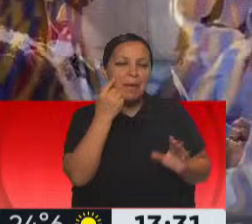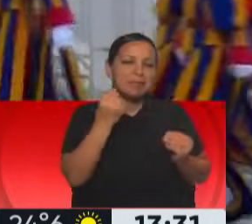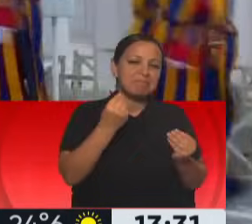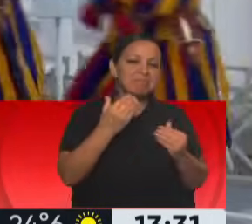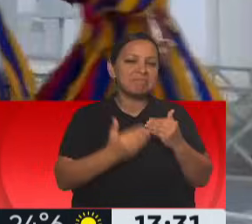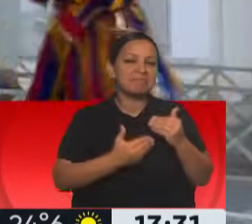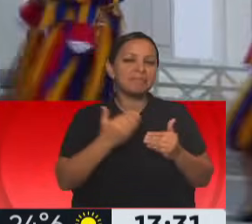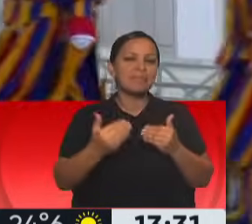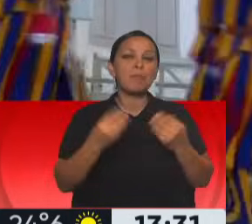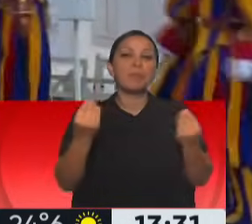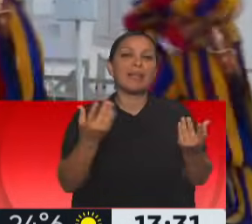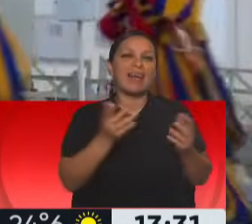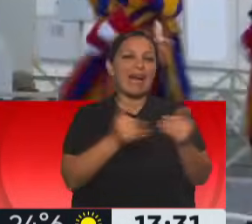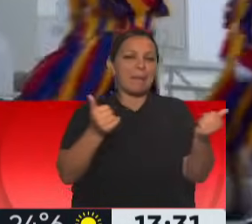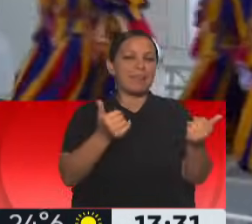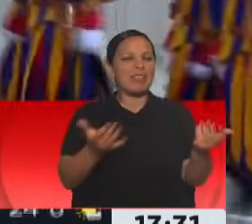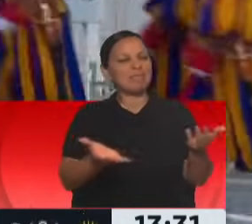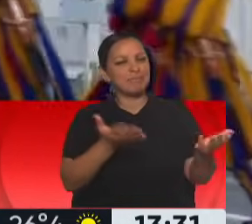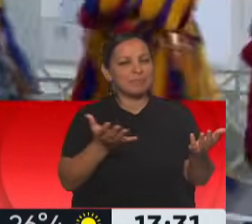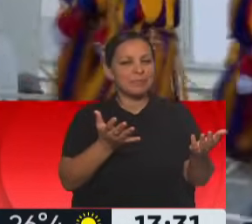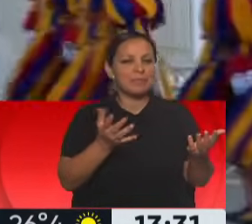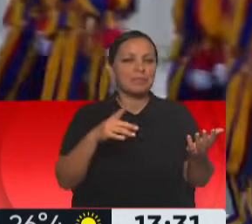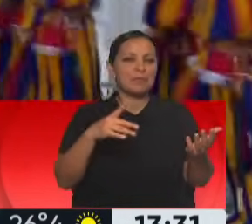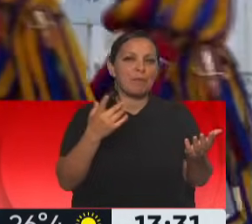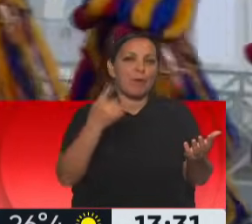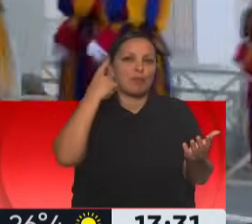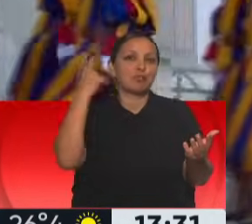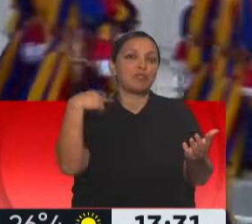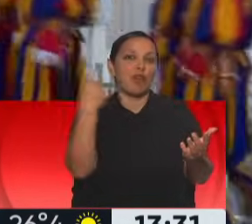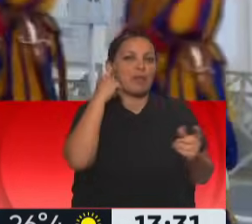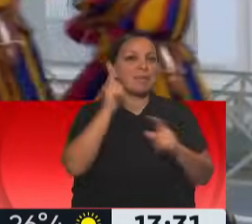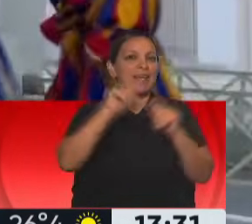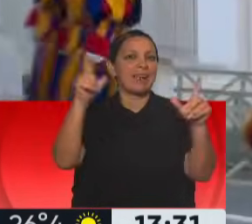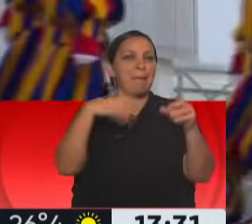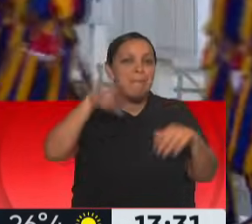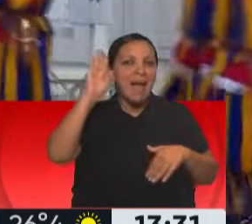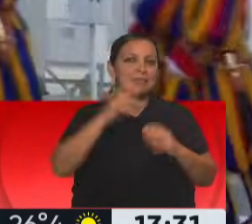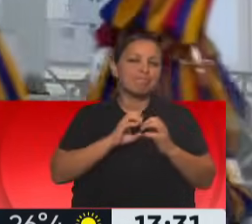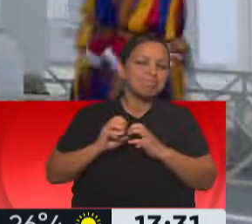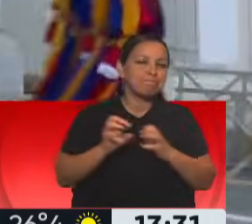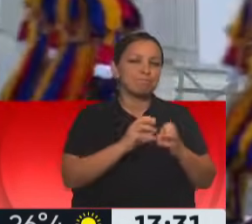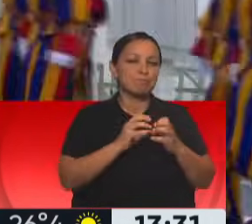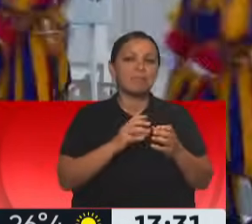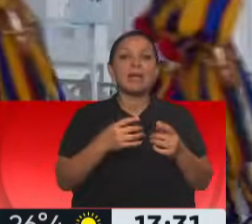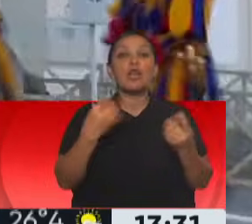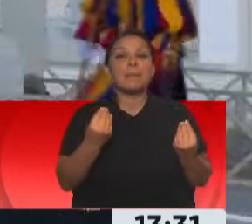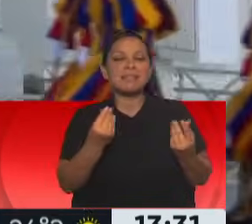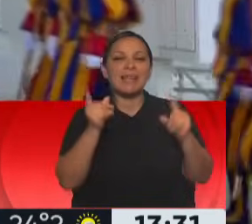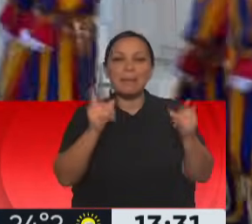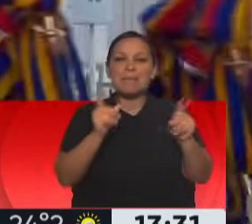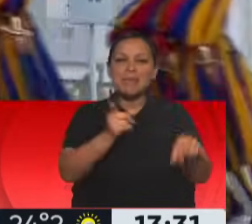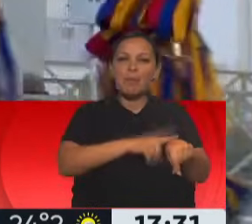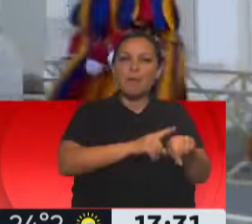Porque tan rápido, se espera que haya una discusión mayor. Es que en las propias votaciones también se van delineando